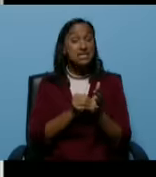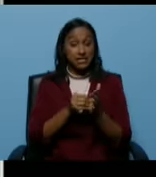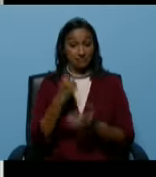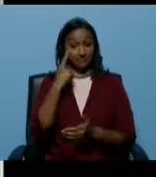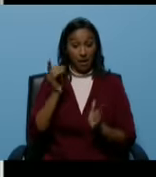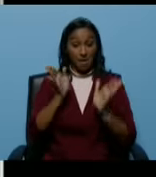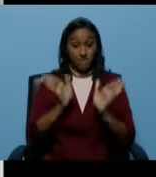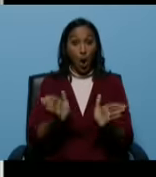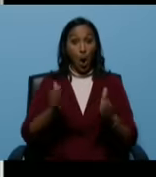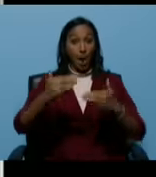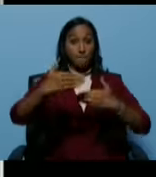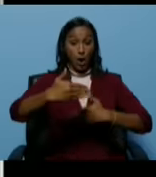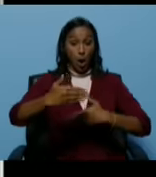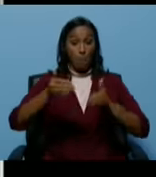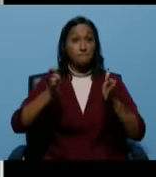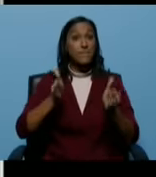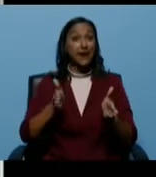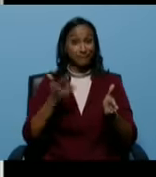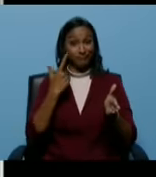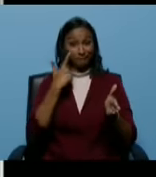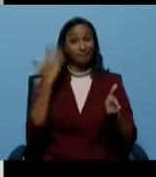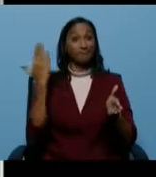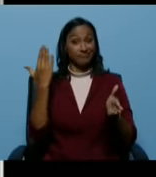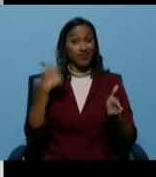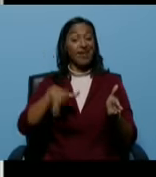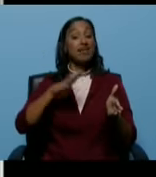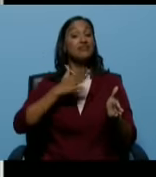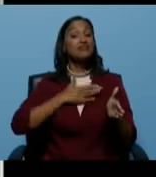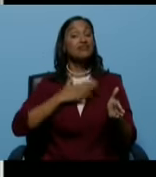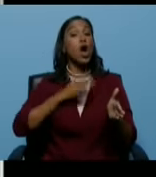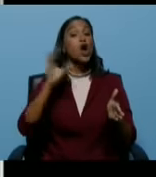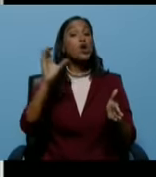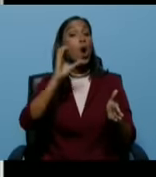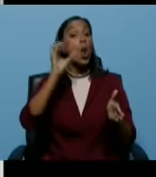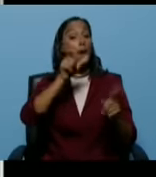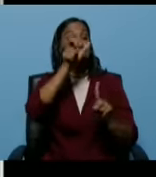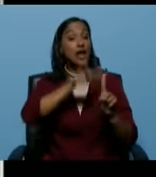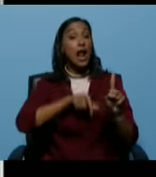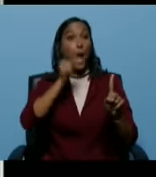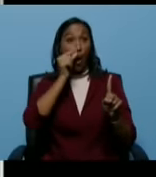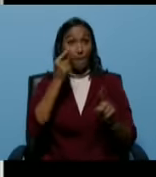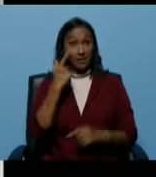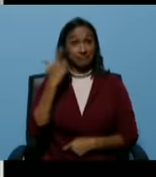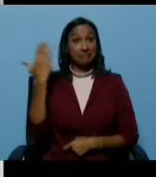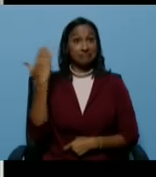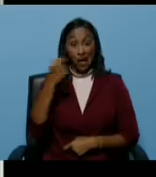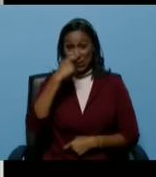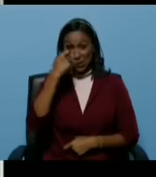incautada a este sujeto de nacionalidad colombiana. Pueden verla allí en pantalla.